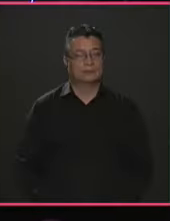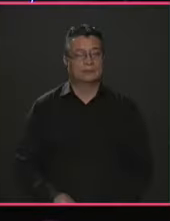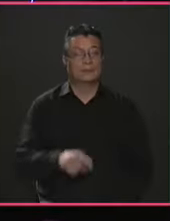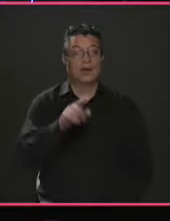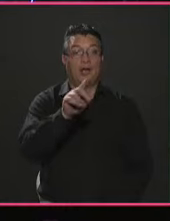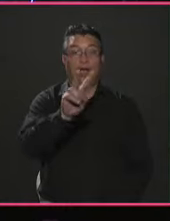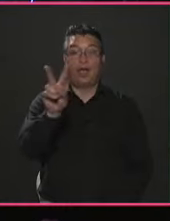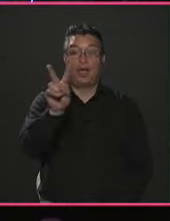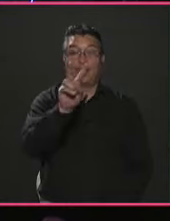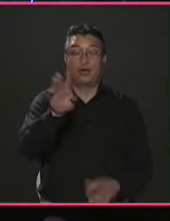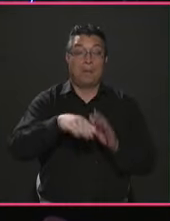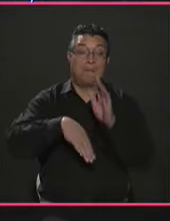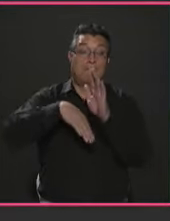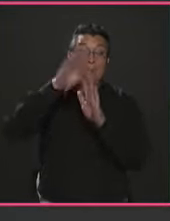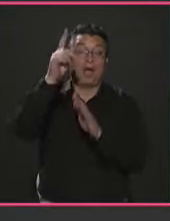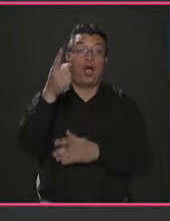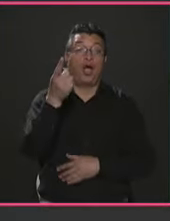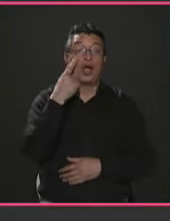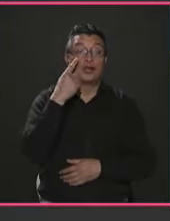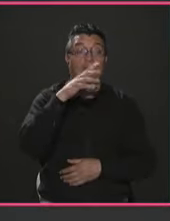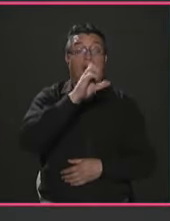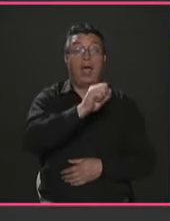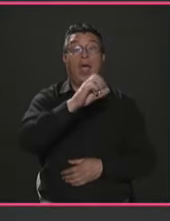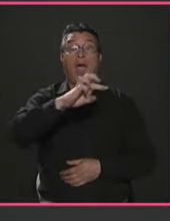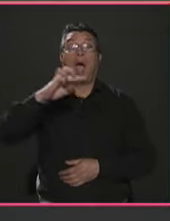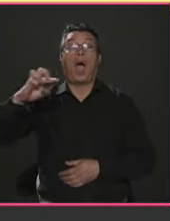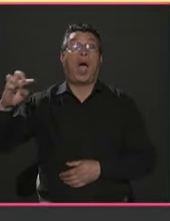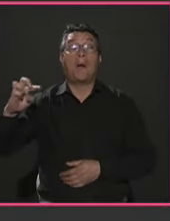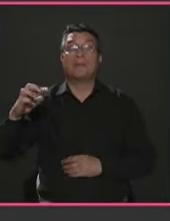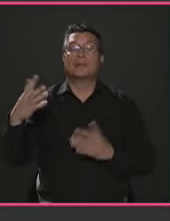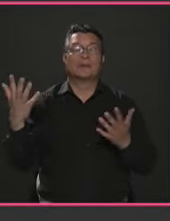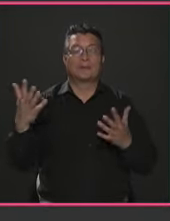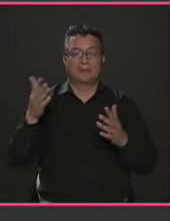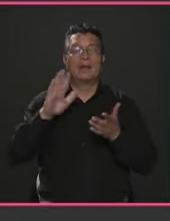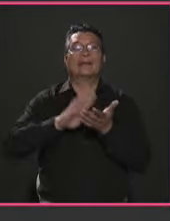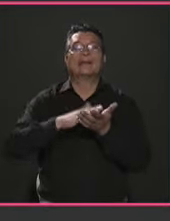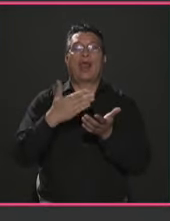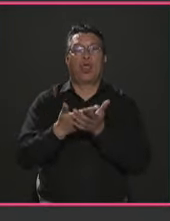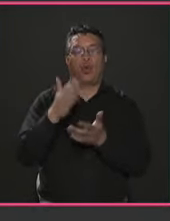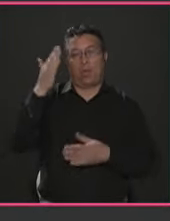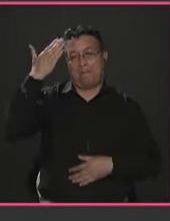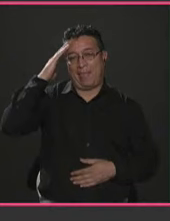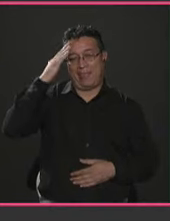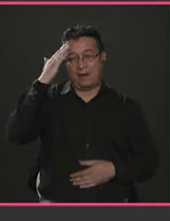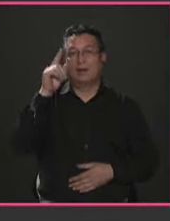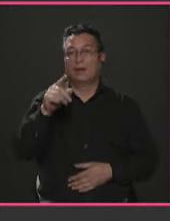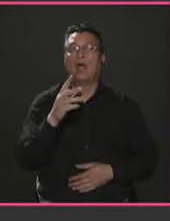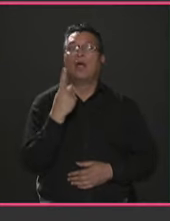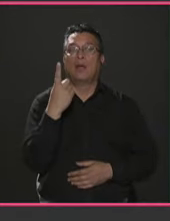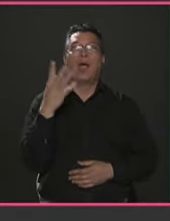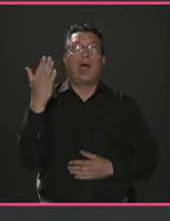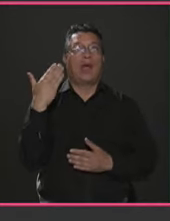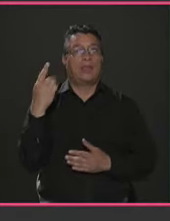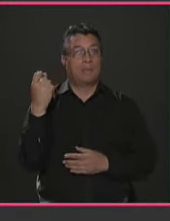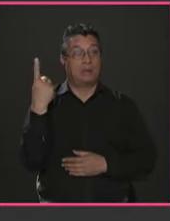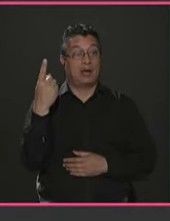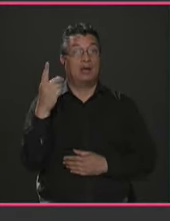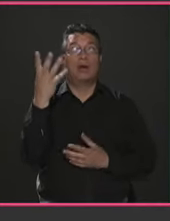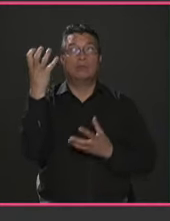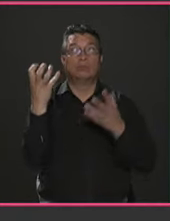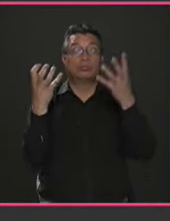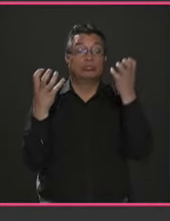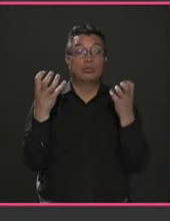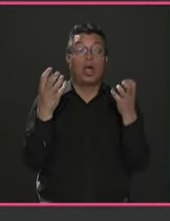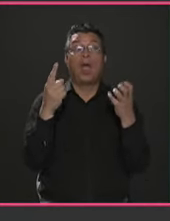emblemáticas pero hay que pensar antes de descargar una app Qué cosas son importantes a